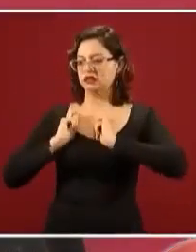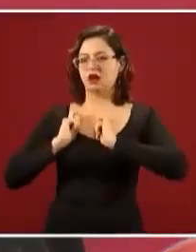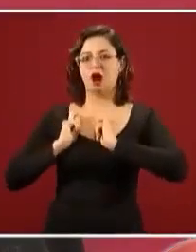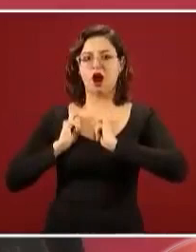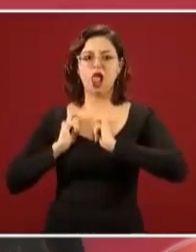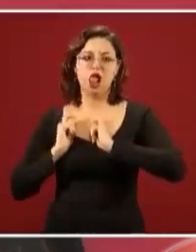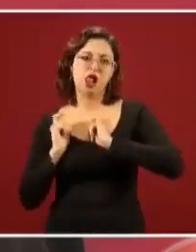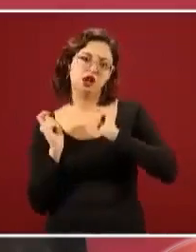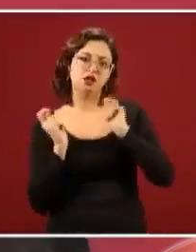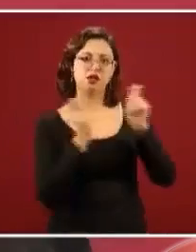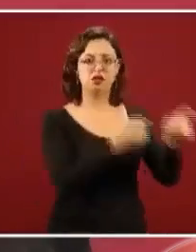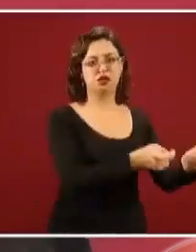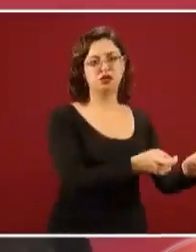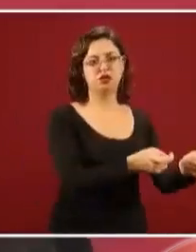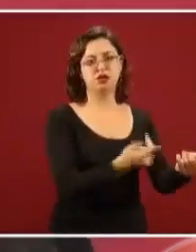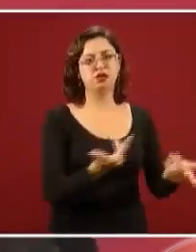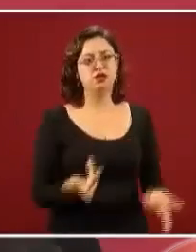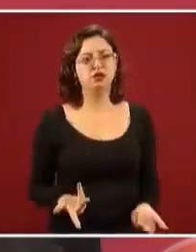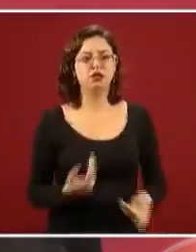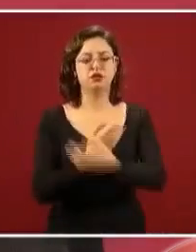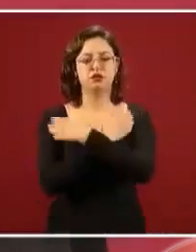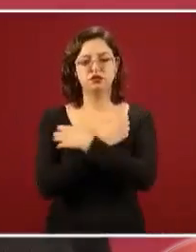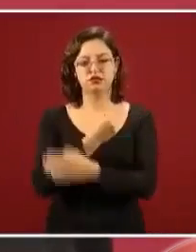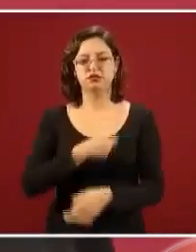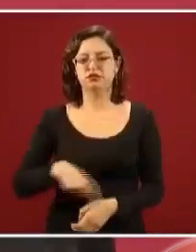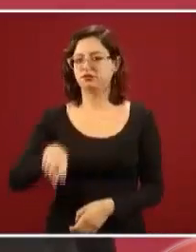en materia de educación, de salud,